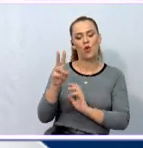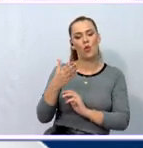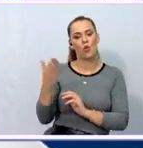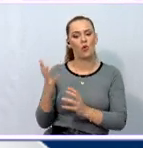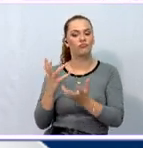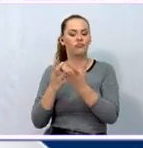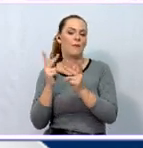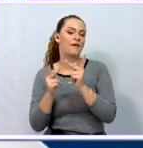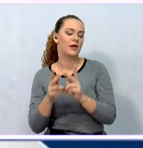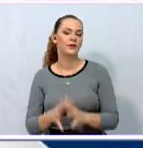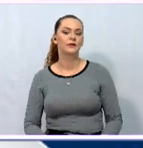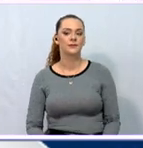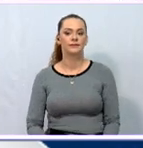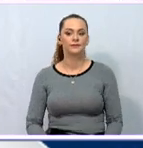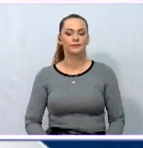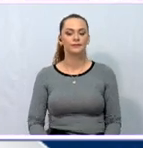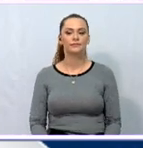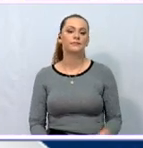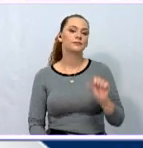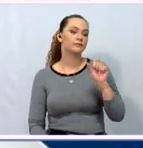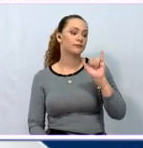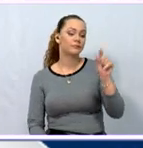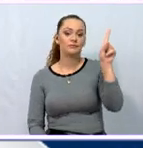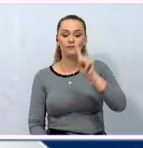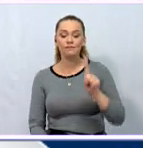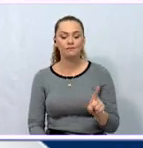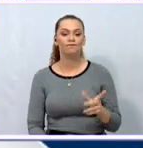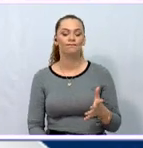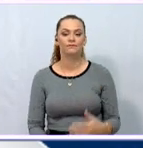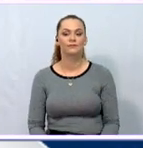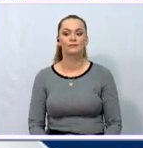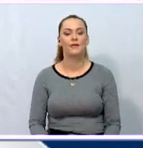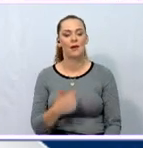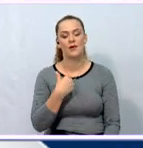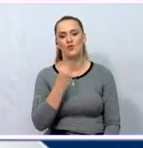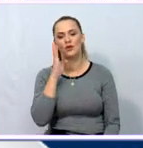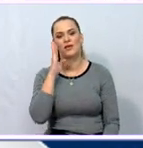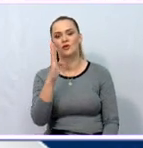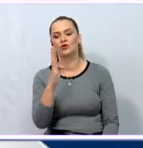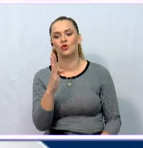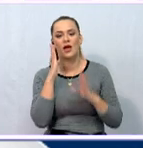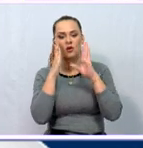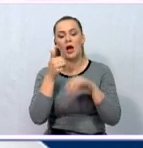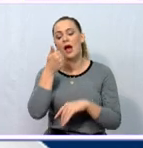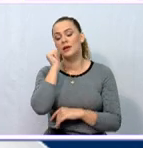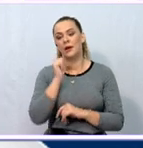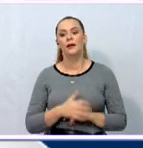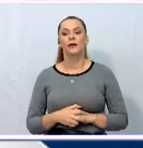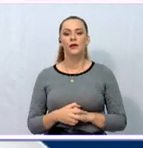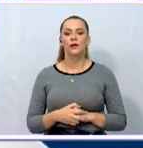que se marcaban de forma perfecta Sí sí eso lo de Saprissa a mí me llama mucho la atención ayer